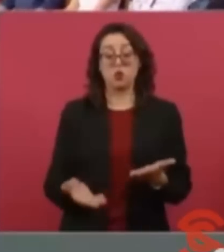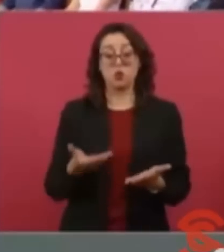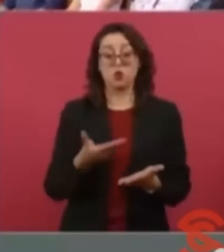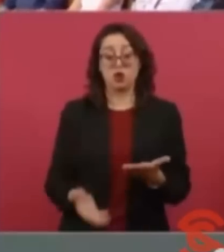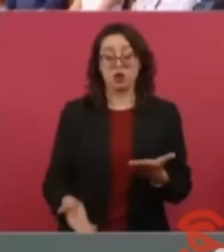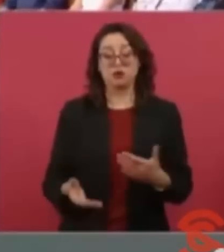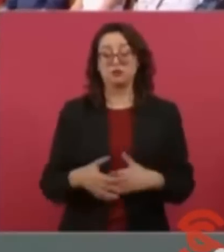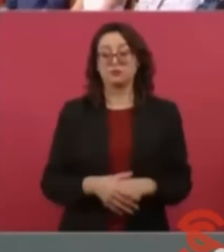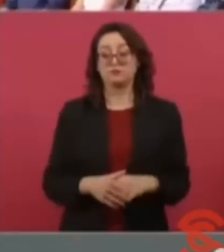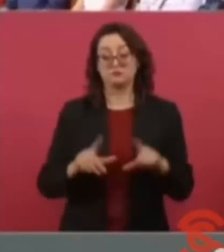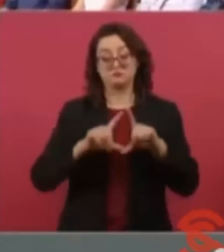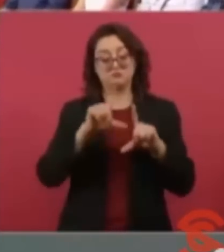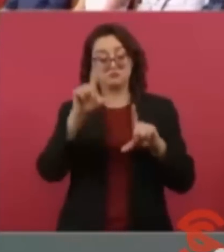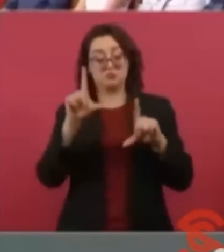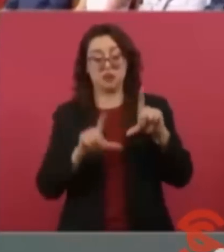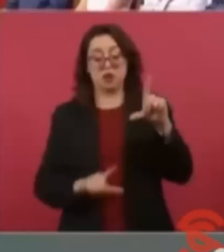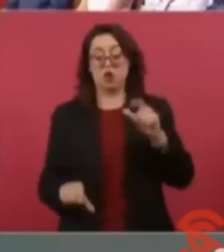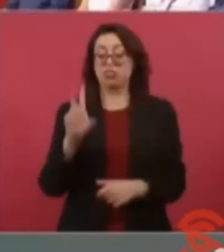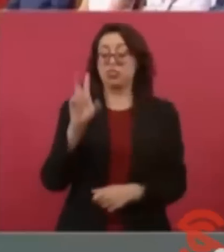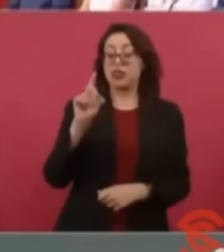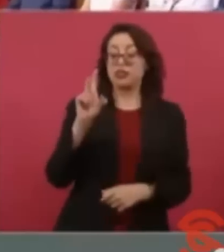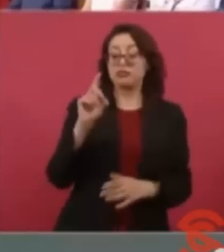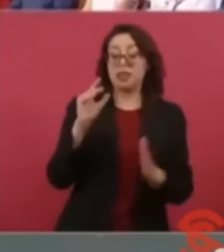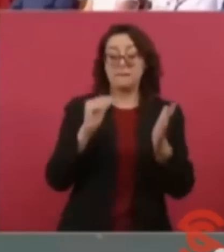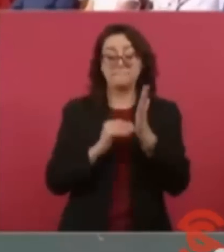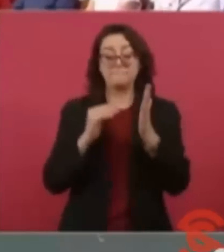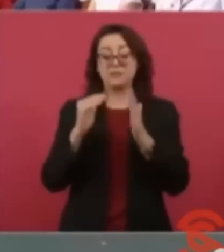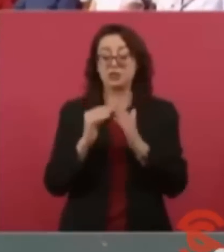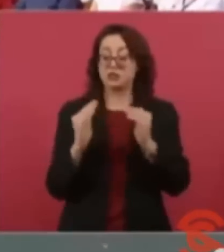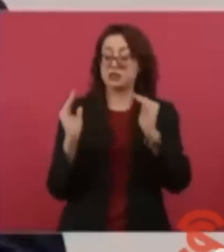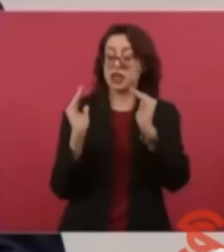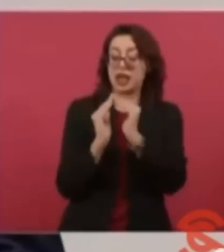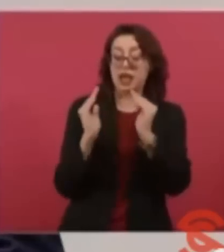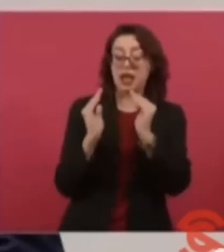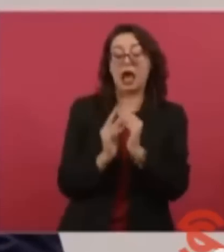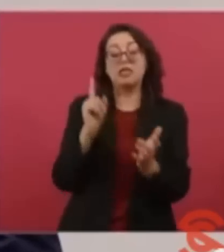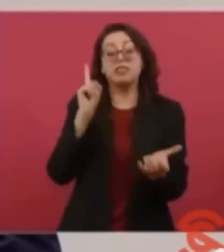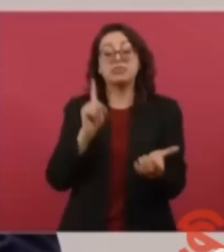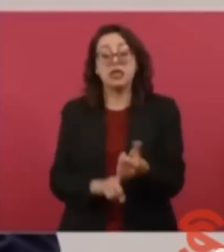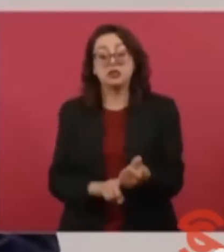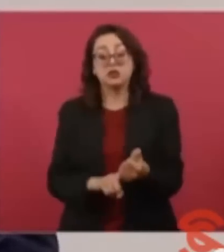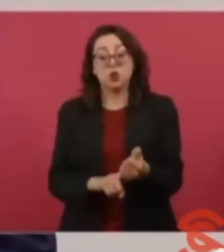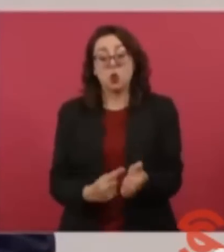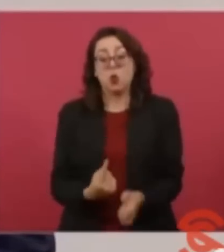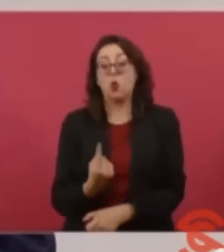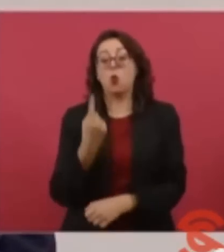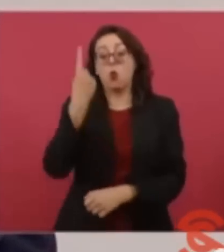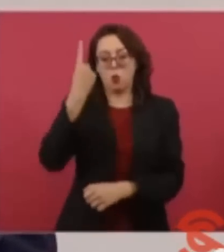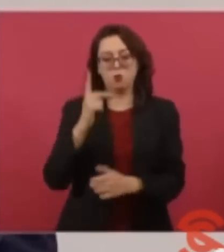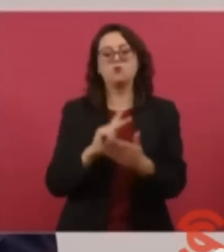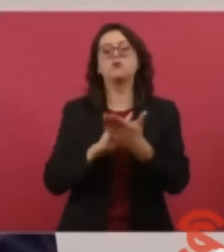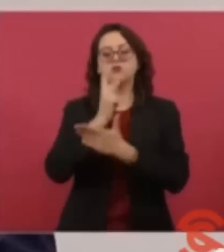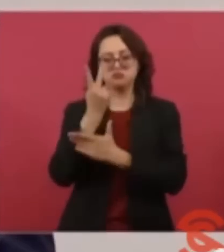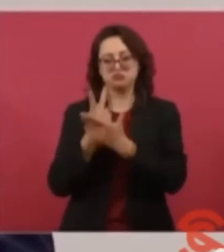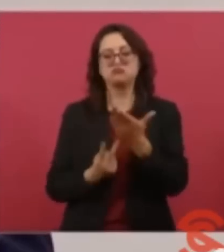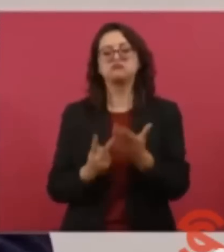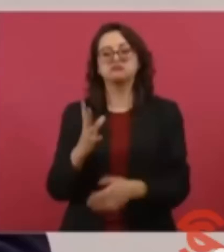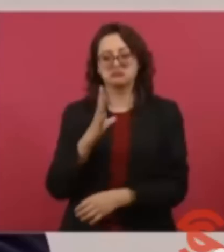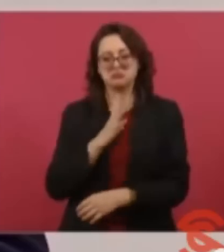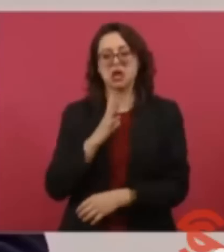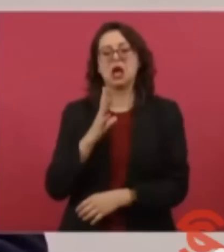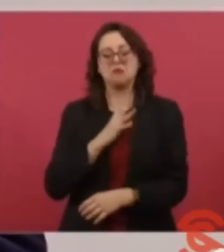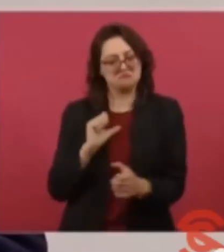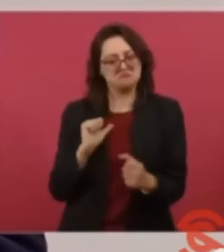a 30 millones de hogares, cuando menos un programa de bienestar o